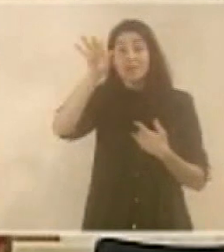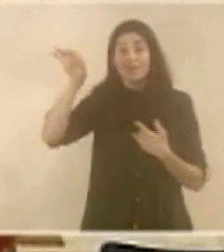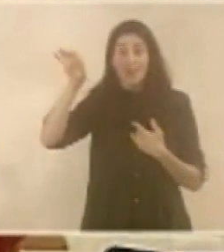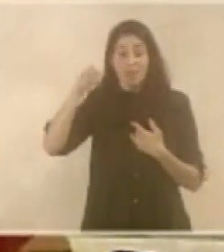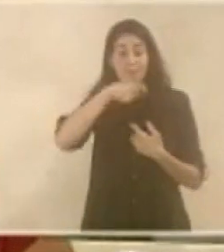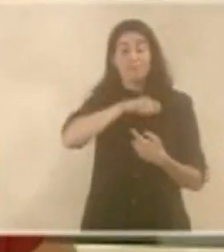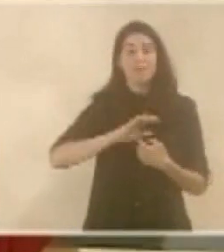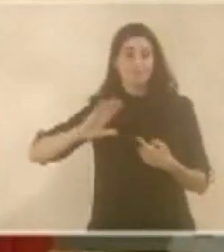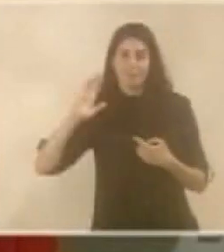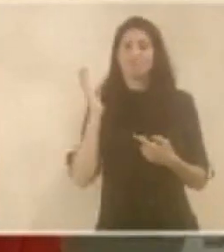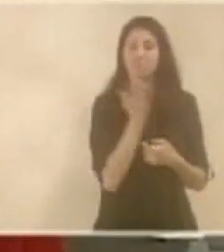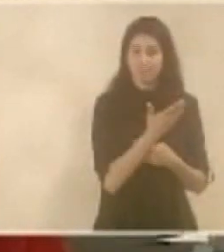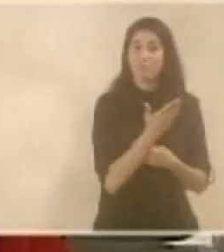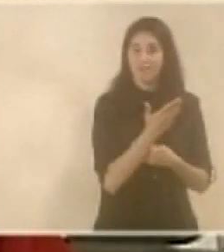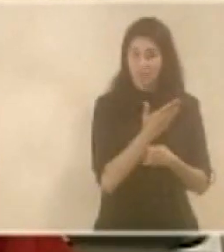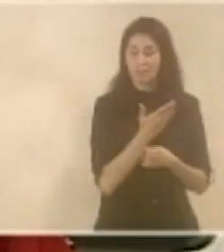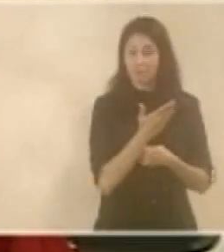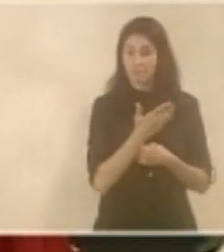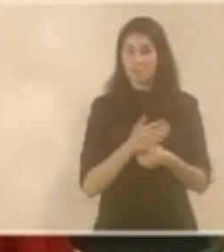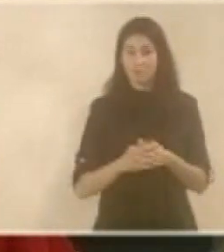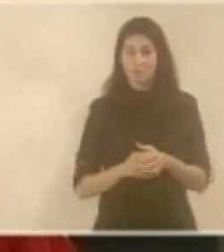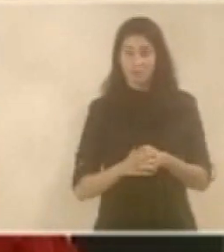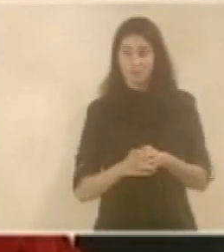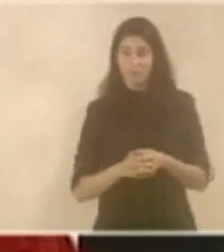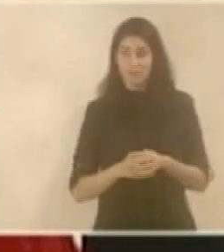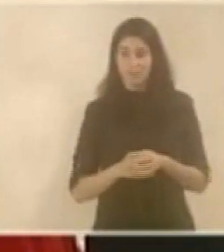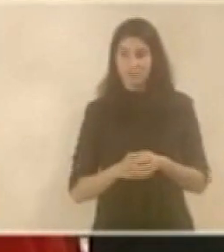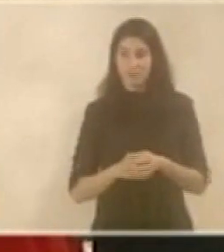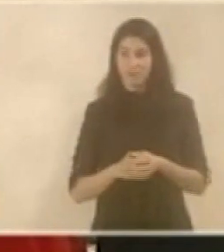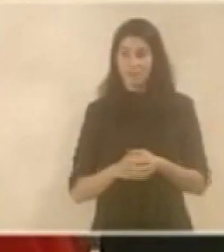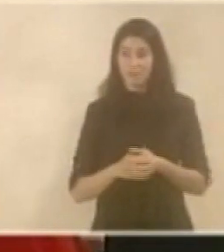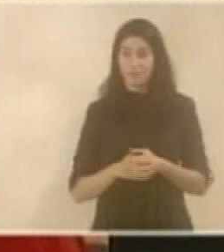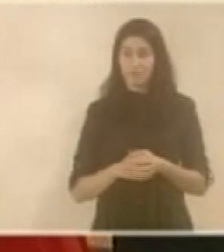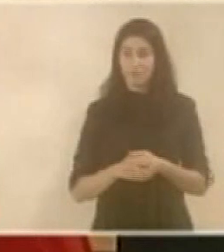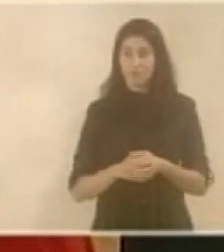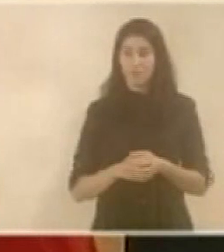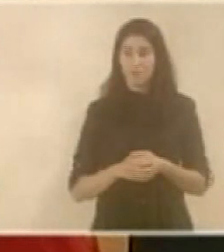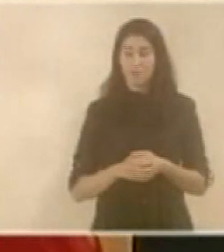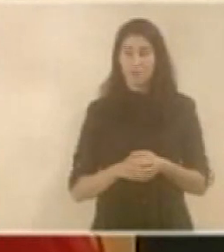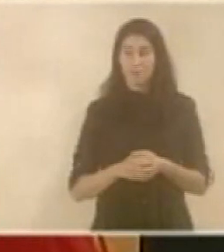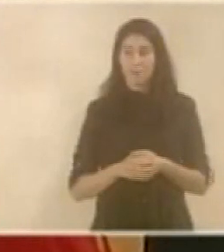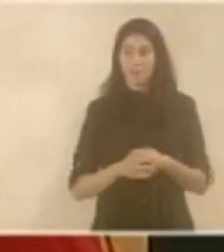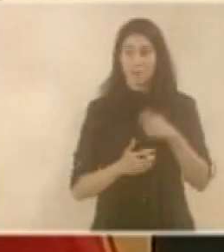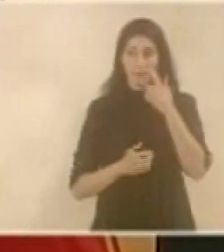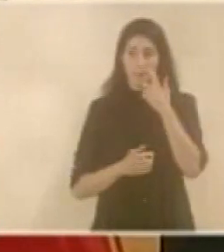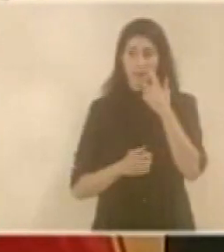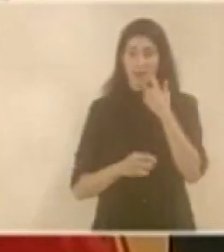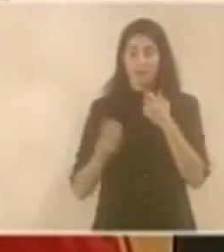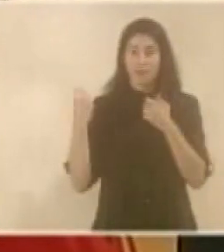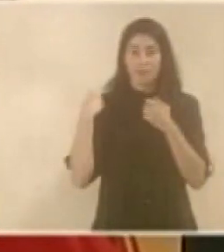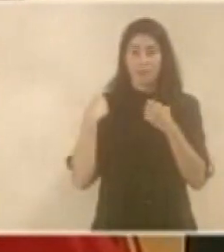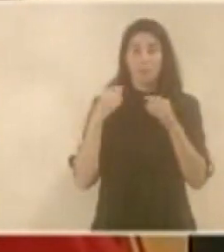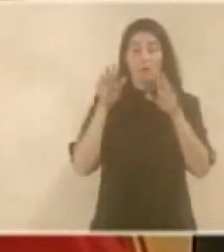incertidumbre política a nuestros territorios de ultramar. La acogida a los diputados americanos en las Cortes de Cádiz,